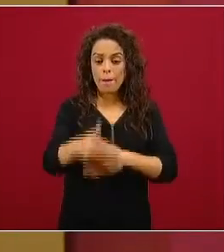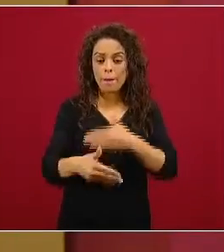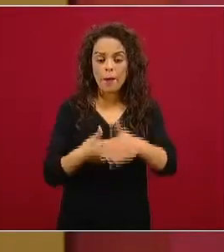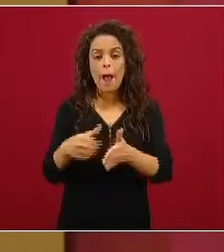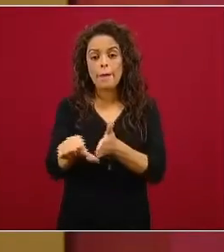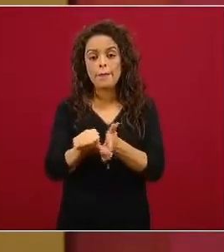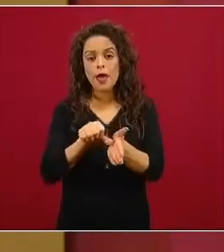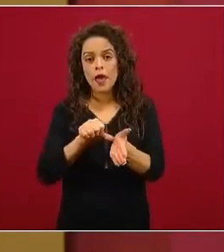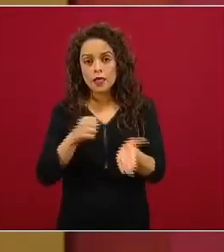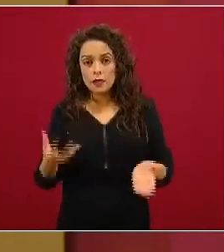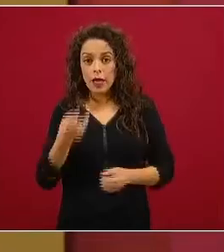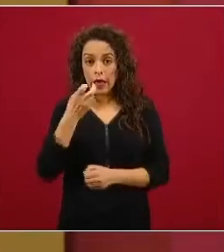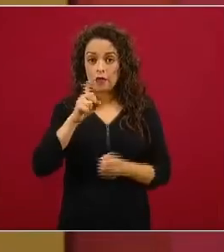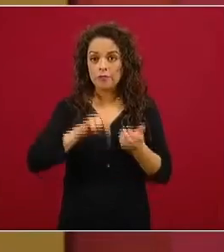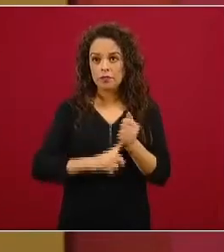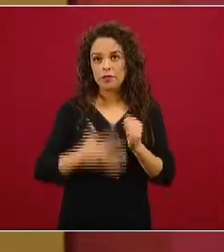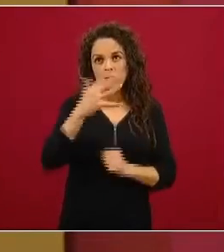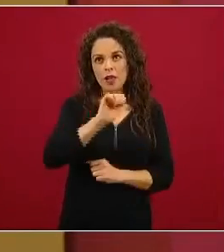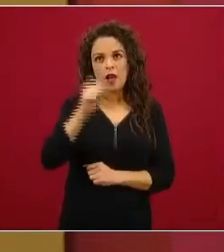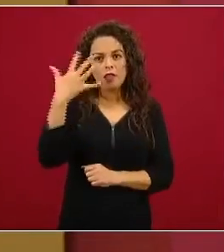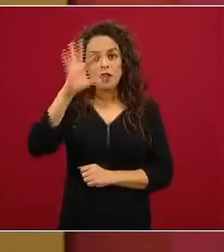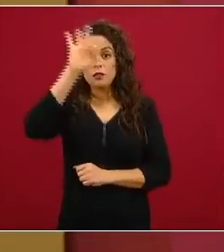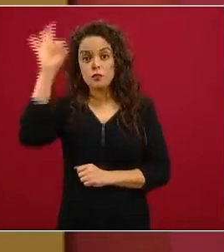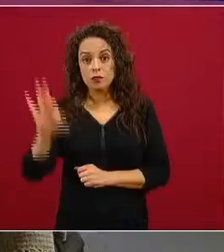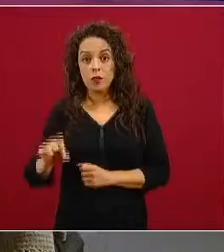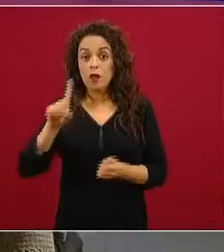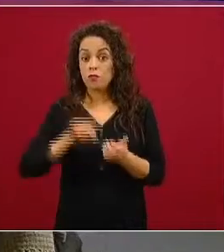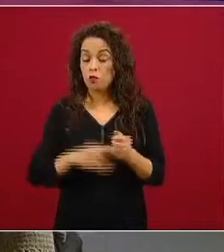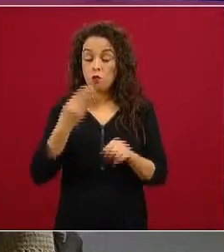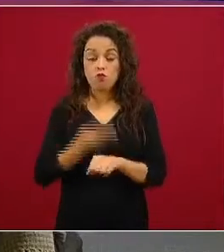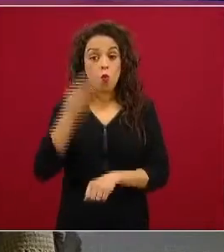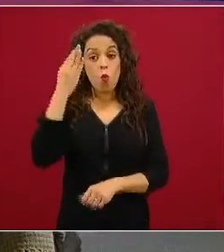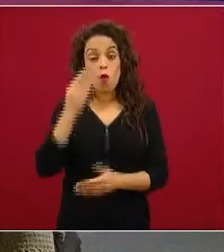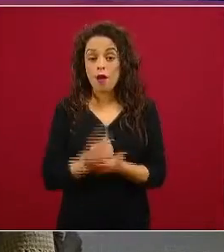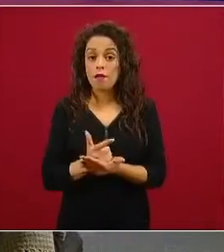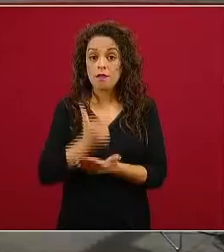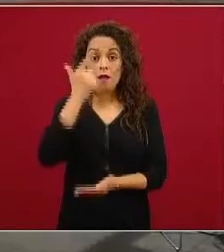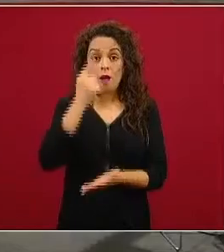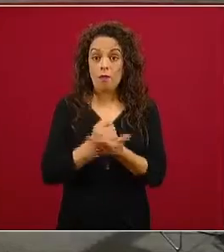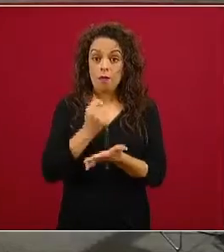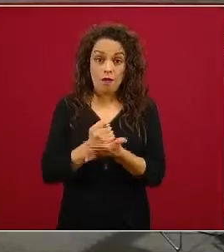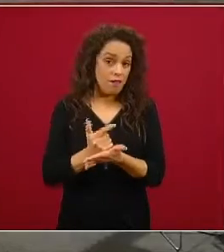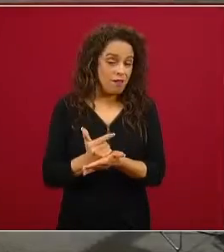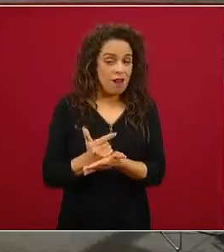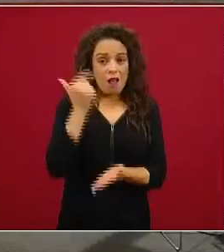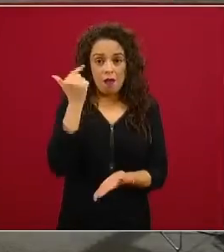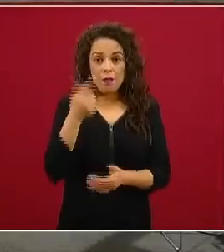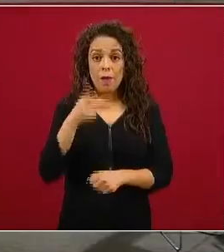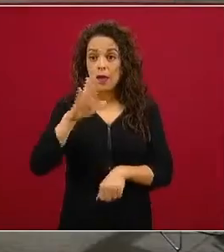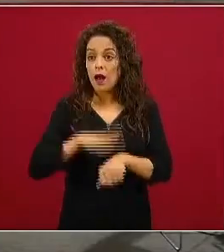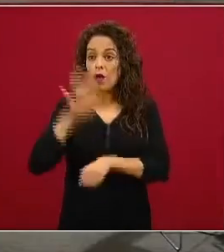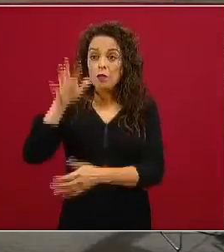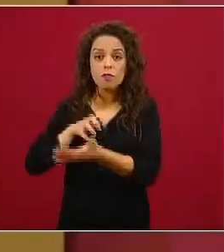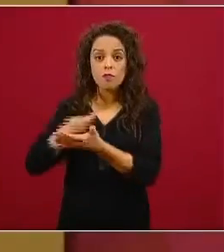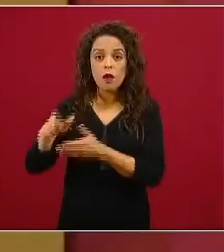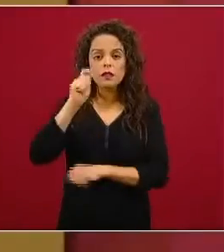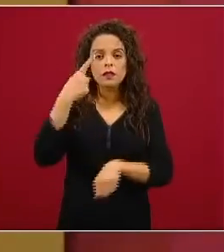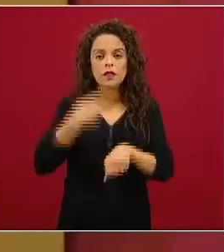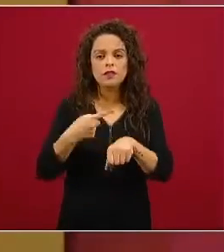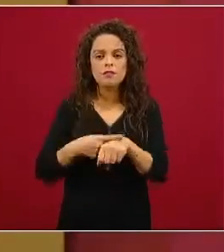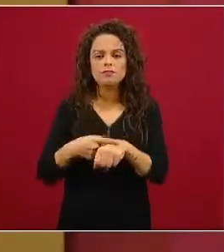porcentaje que se ha estimado en 5 o 10% de personas que pueden tener la recuperación de la